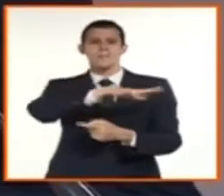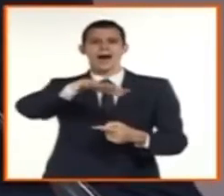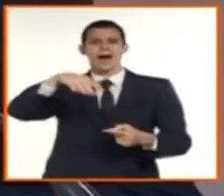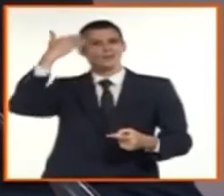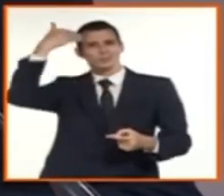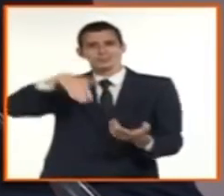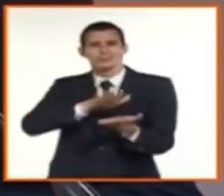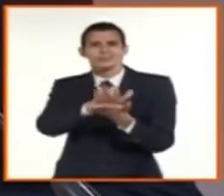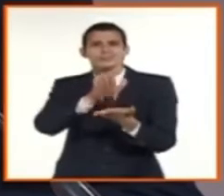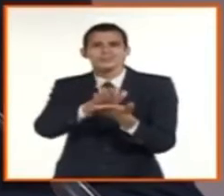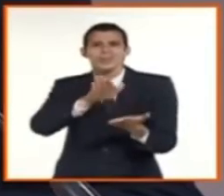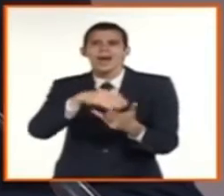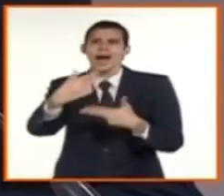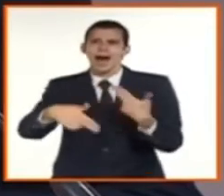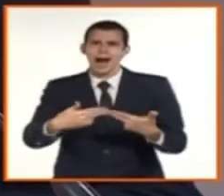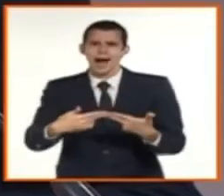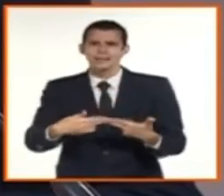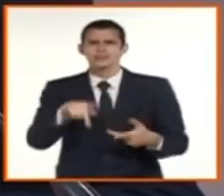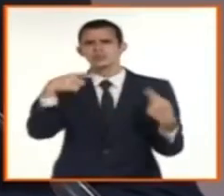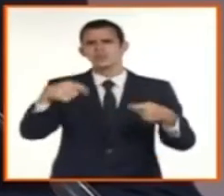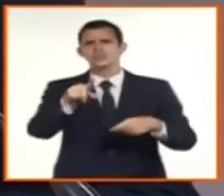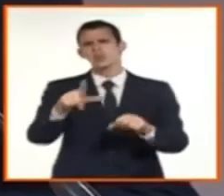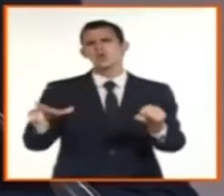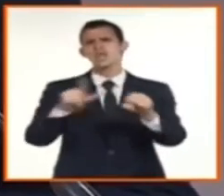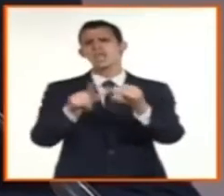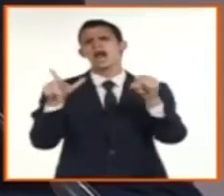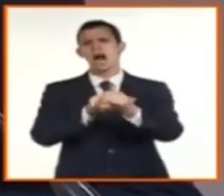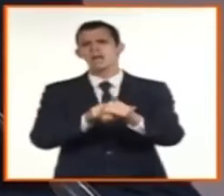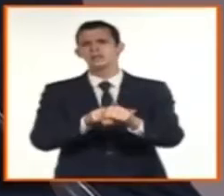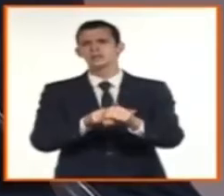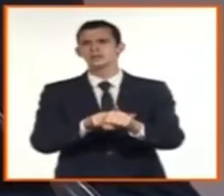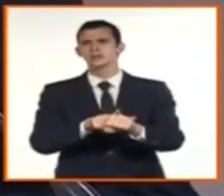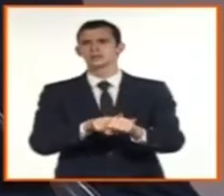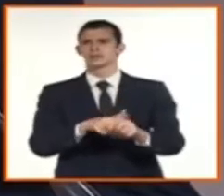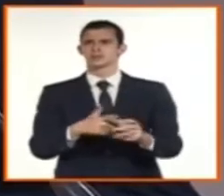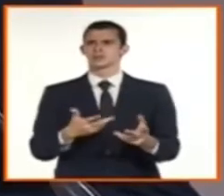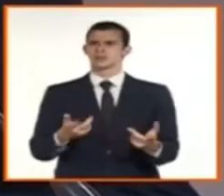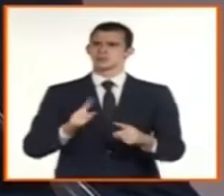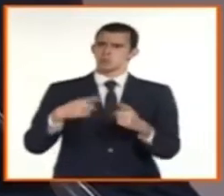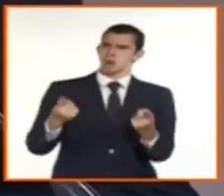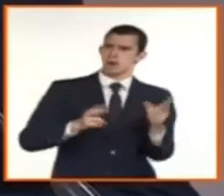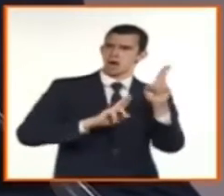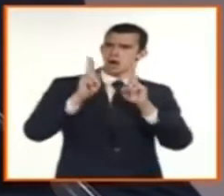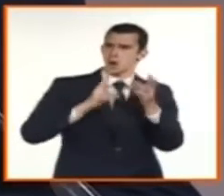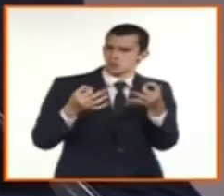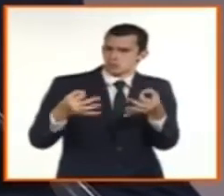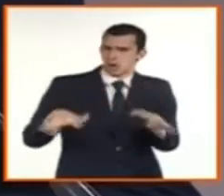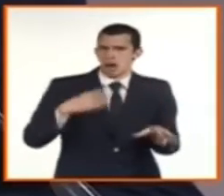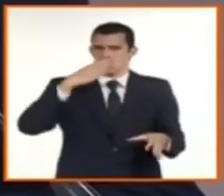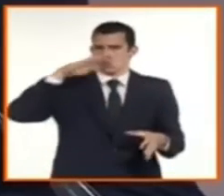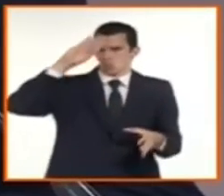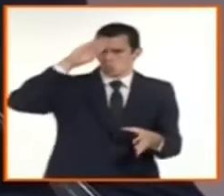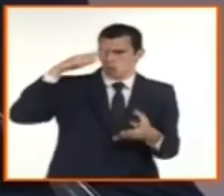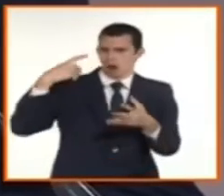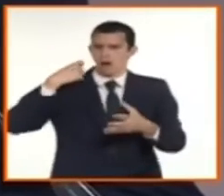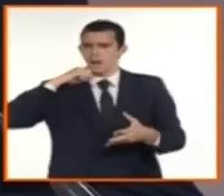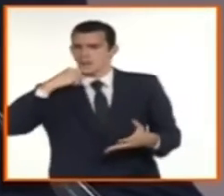pienso que es algo que como todo el mundo sabe es algo muy ilegal es algo intencionado